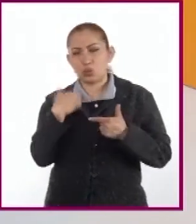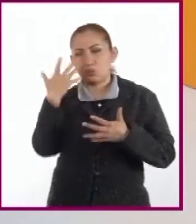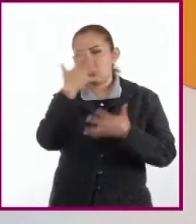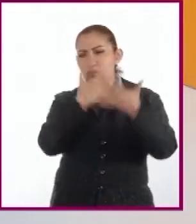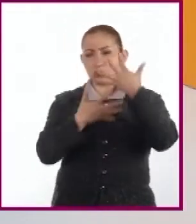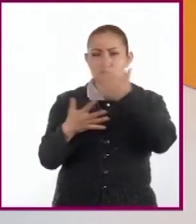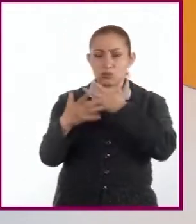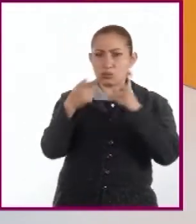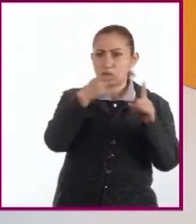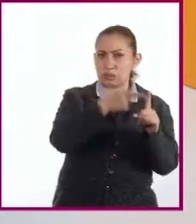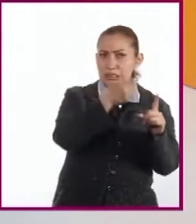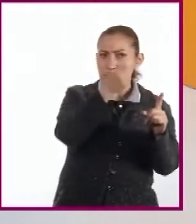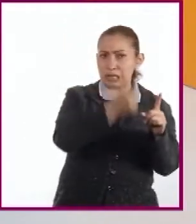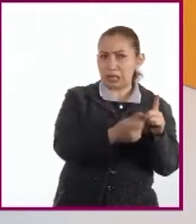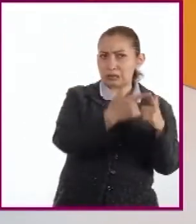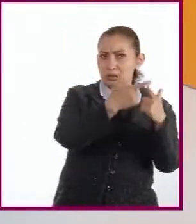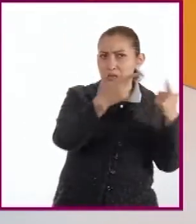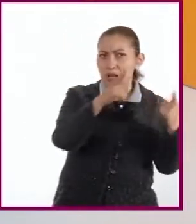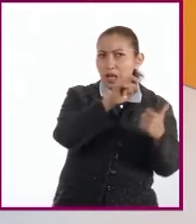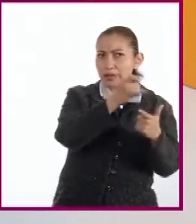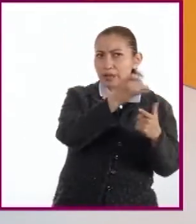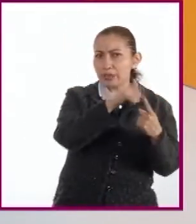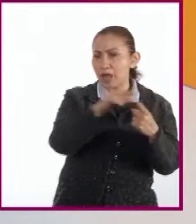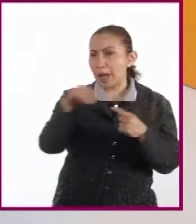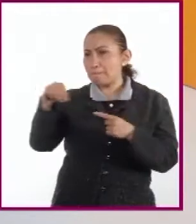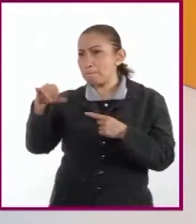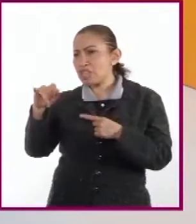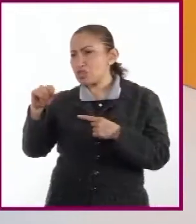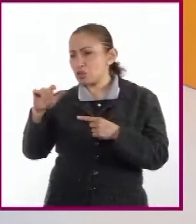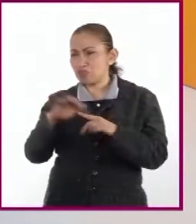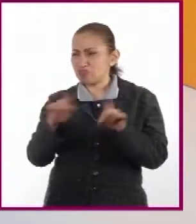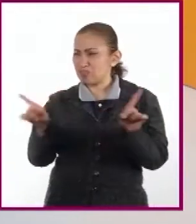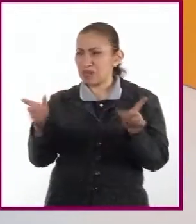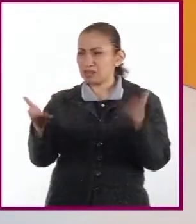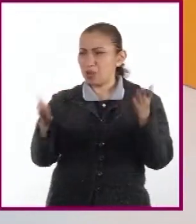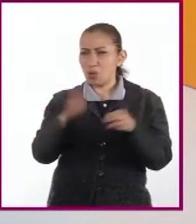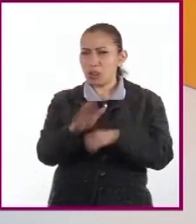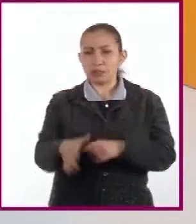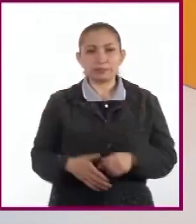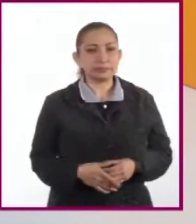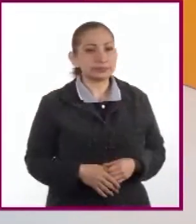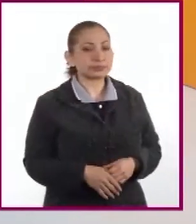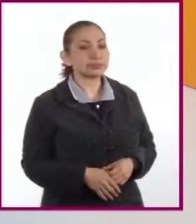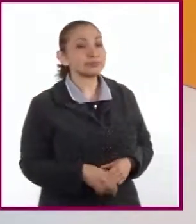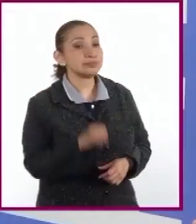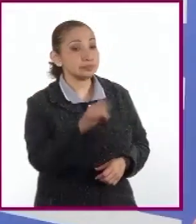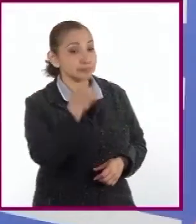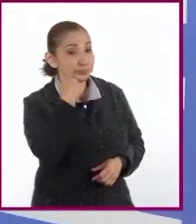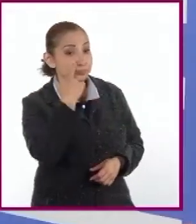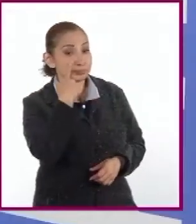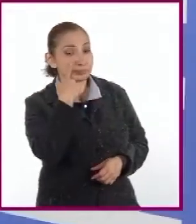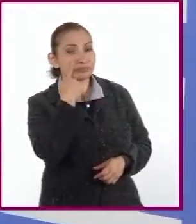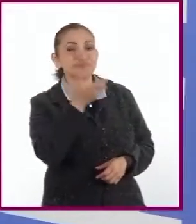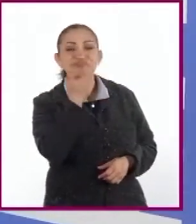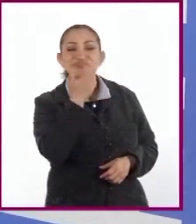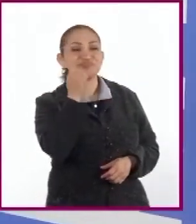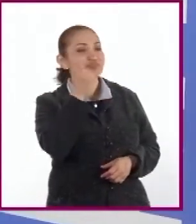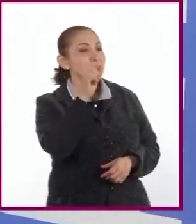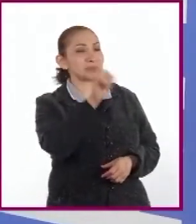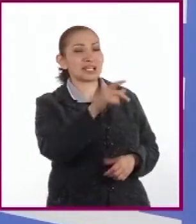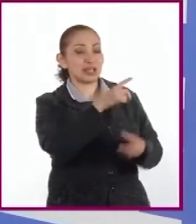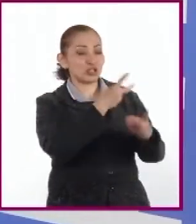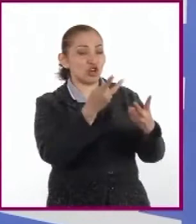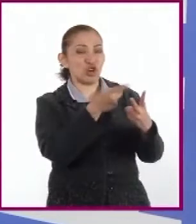confundo entre lo que es una leyenda y un mito. ¿Cuál es la diferencia? Sí, es muy común que estos textos